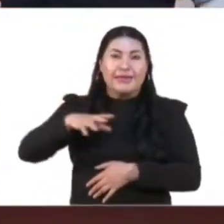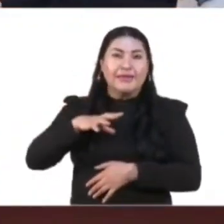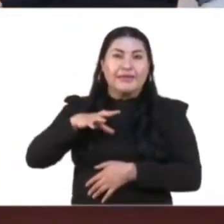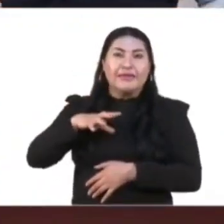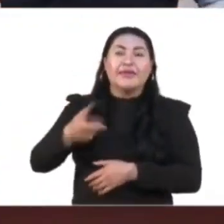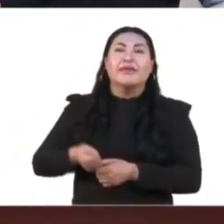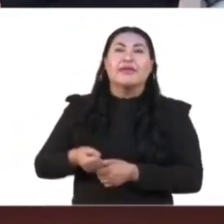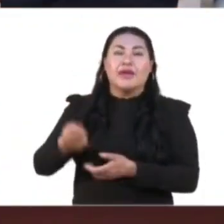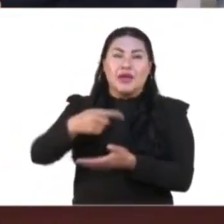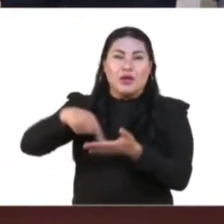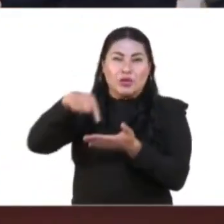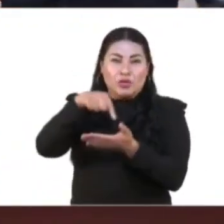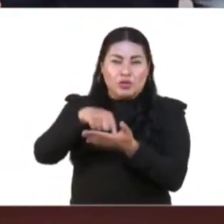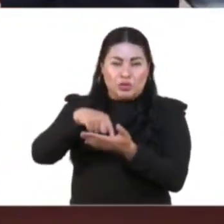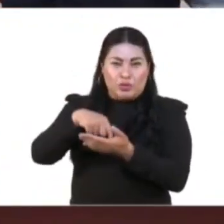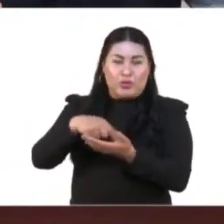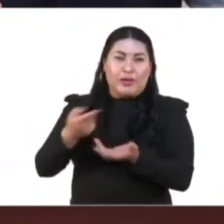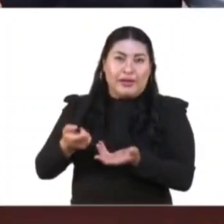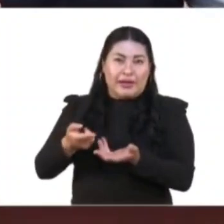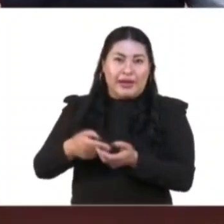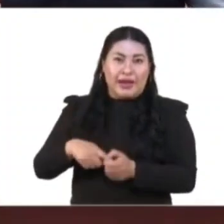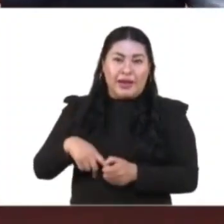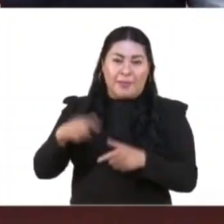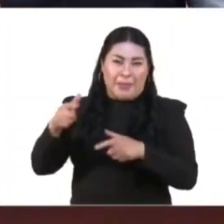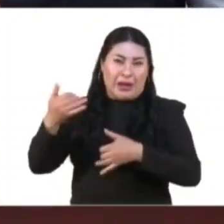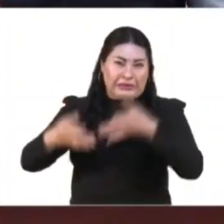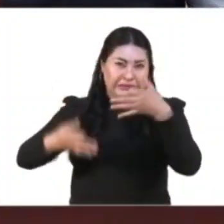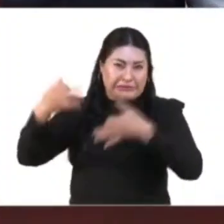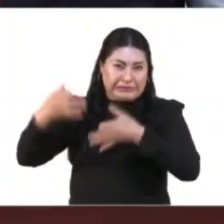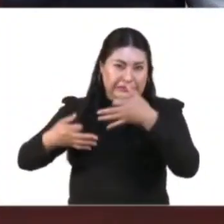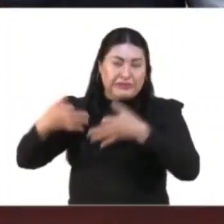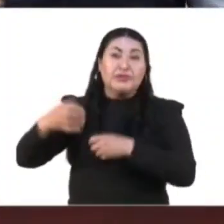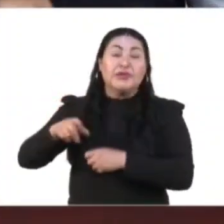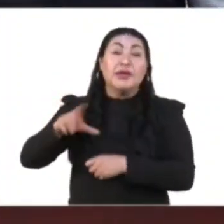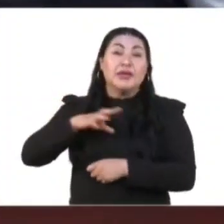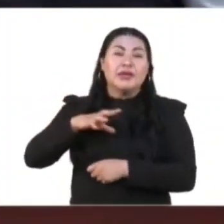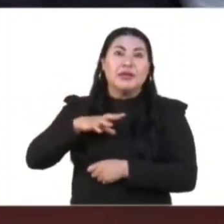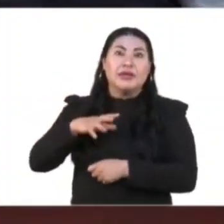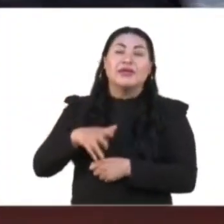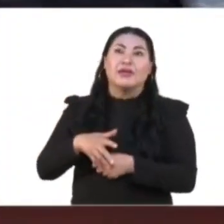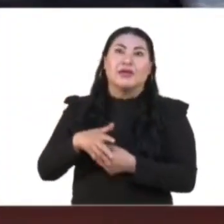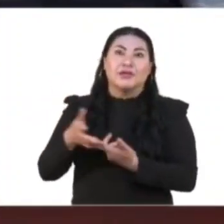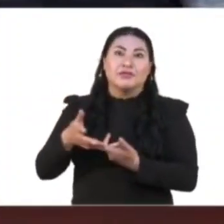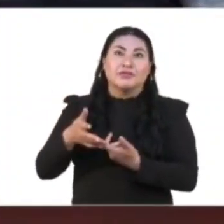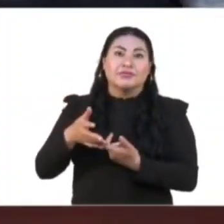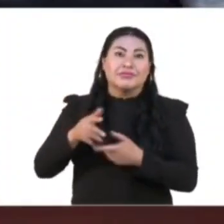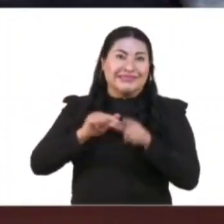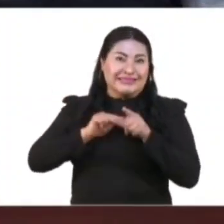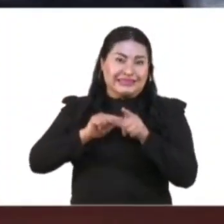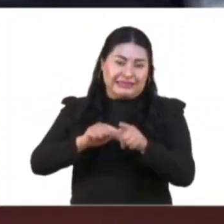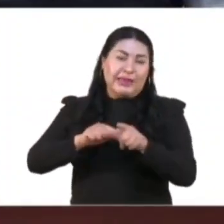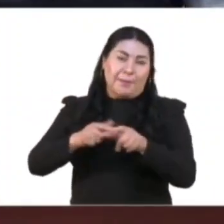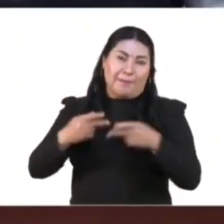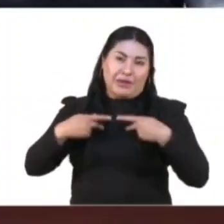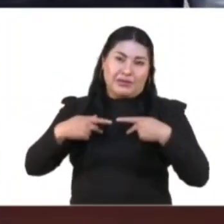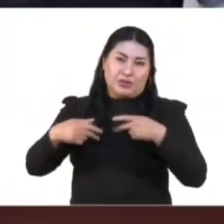ejercicio hipotético, más bien de la Ciudad Judicial, en donde todavía siguen